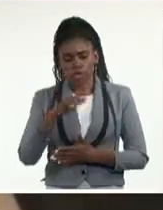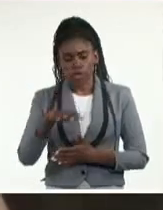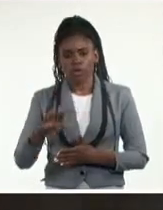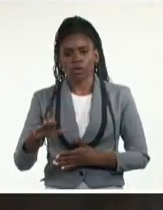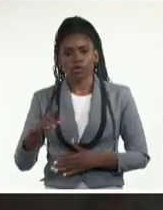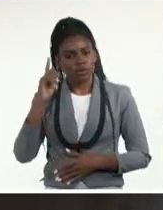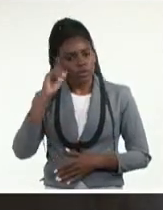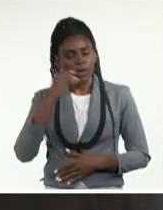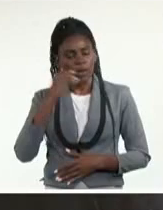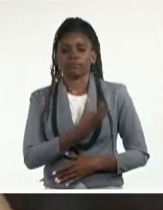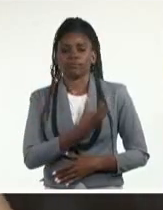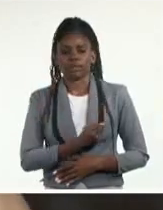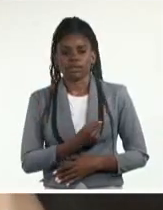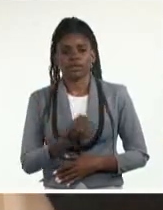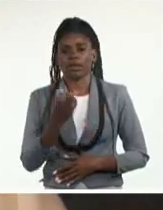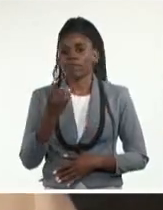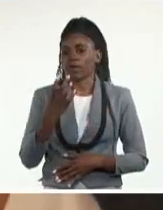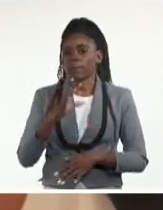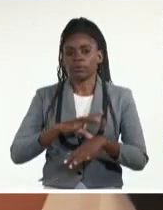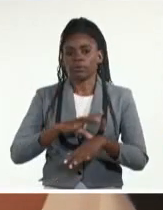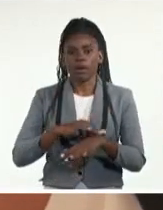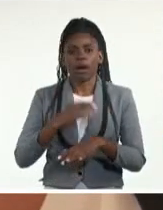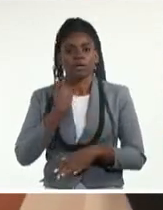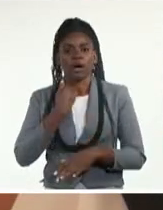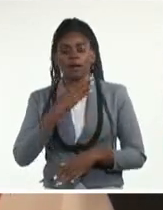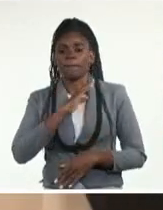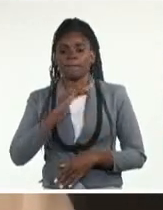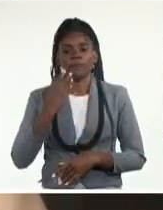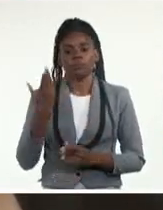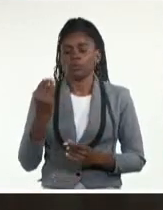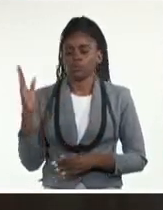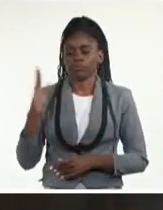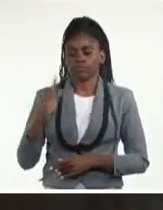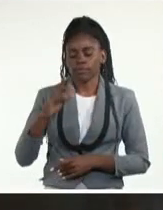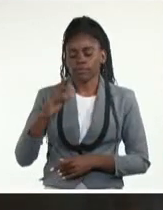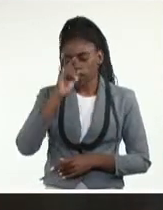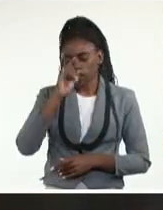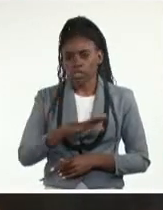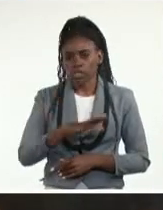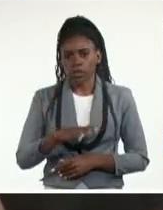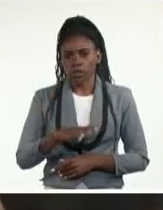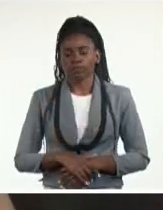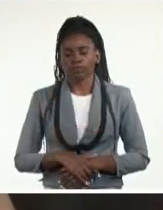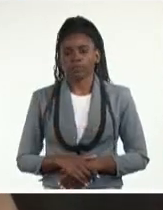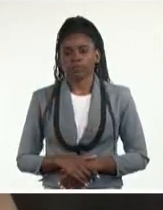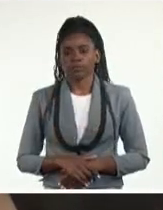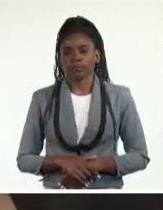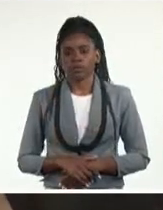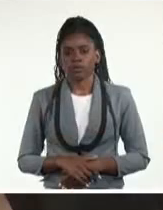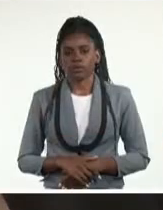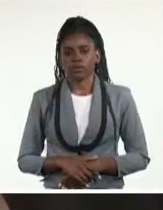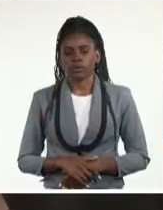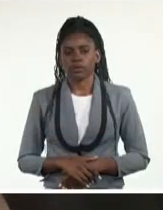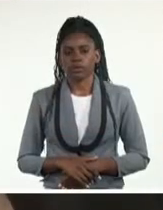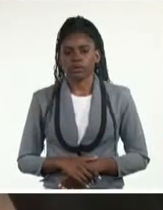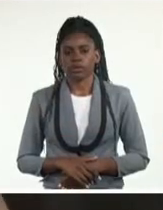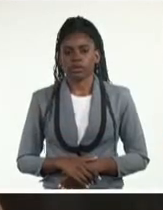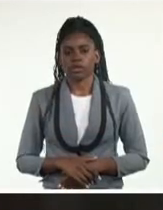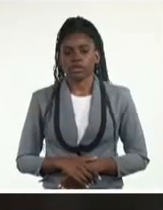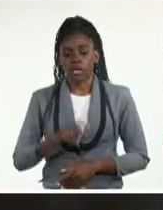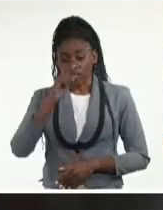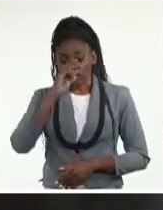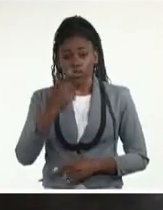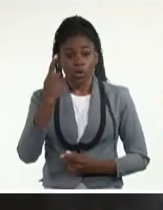atendieron 452 pacientes con una tasa de supervivencia en el paciente ventilado por encima